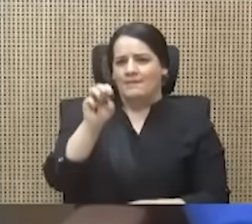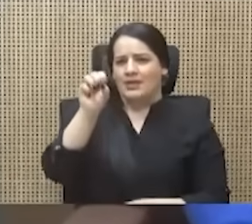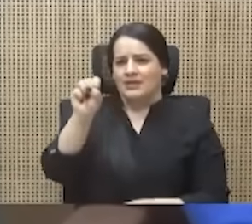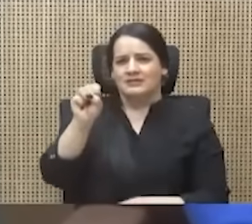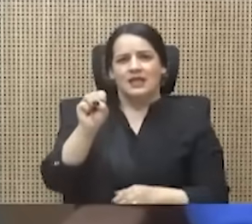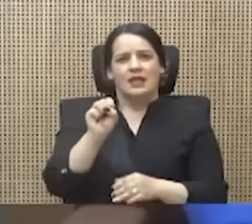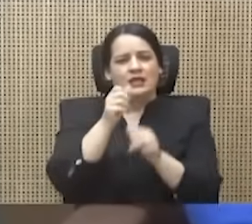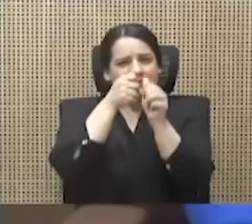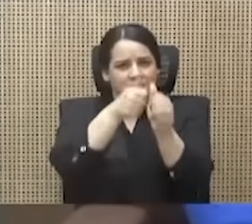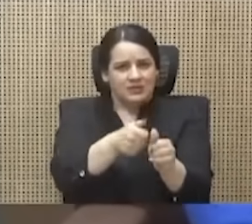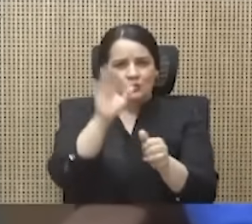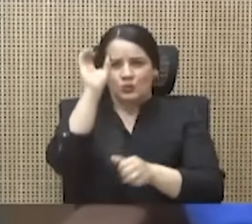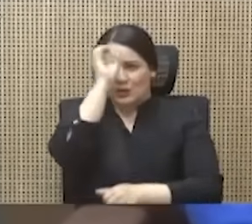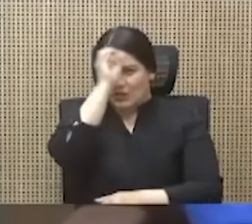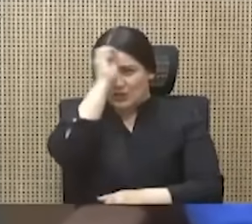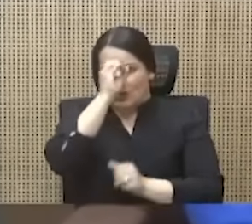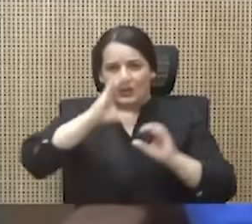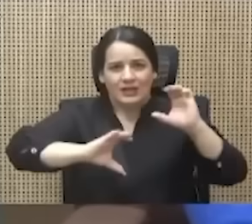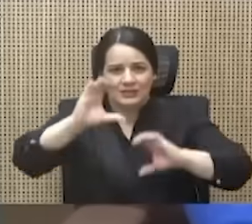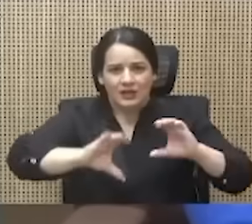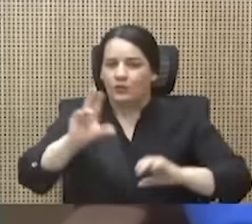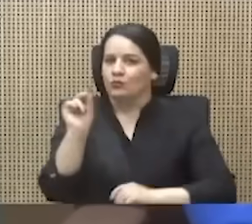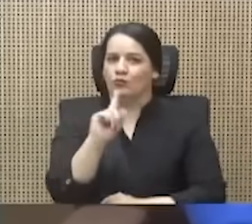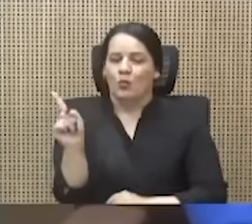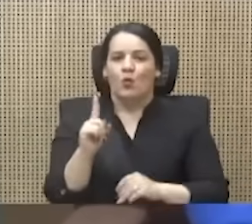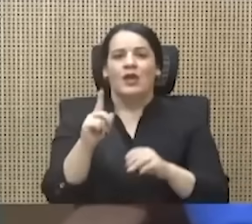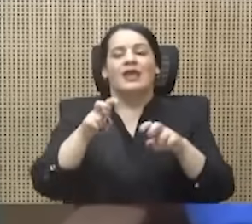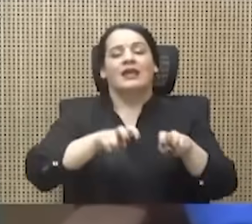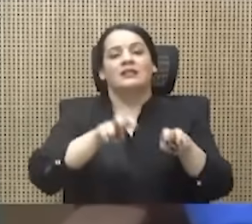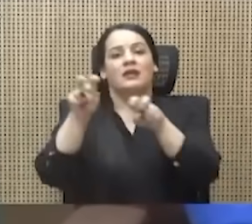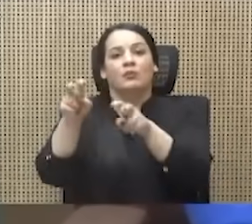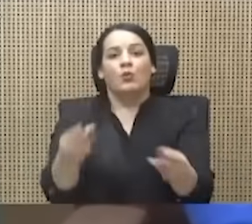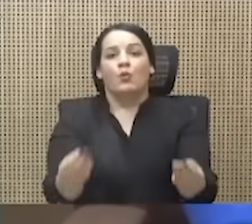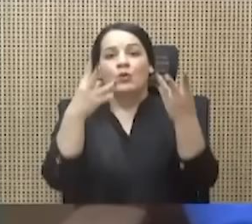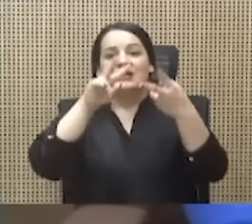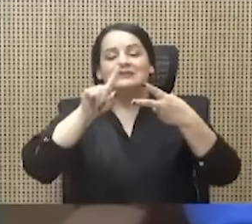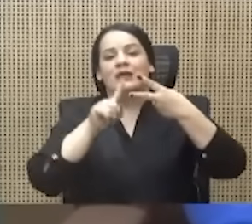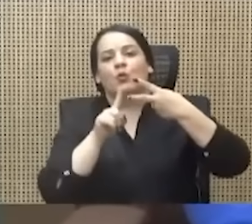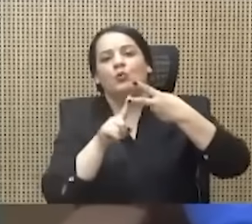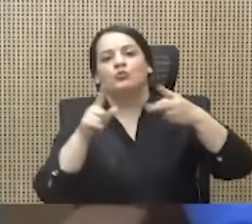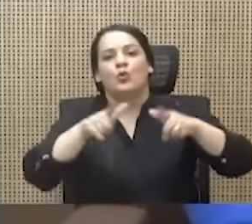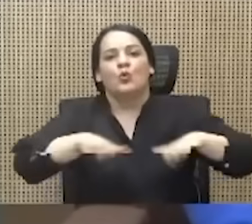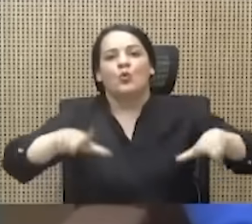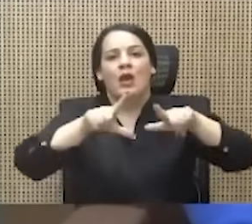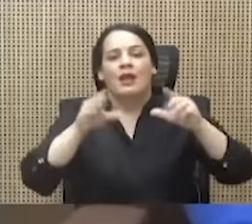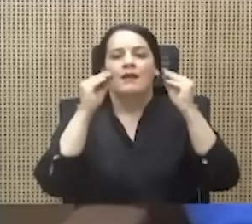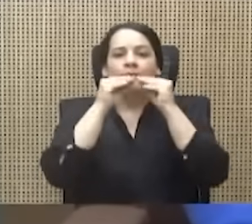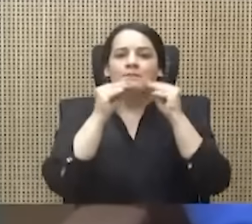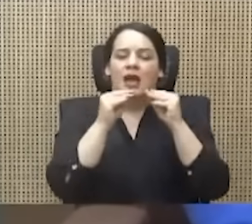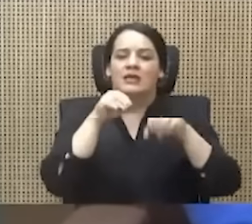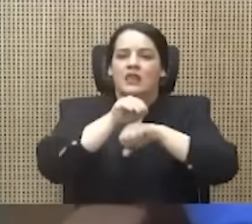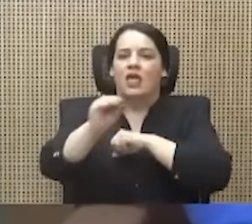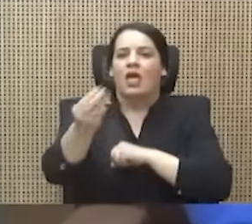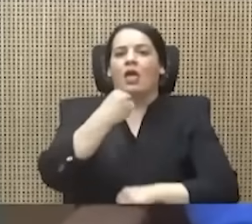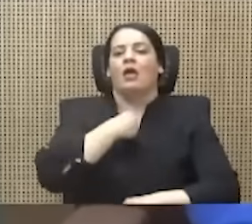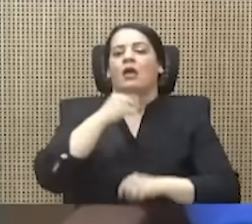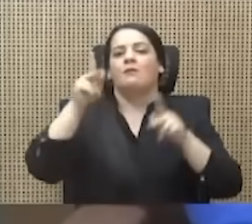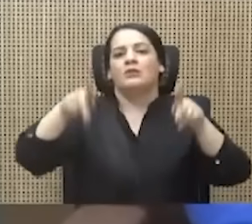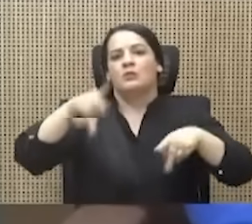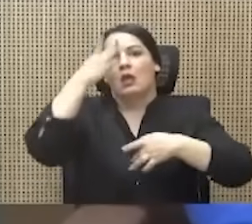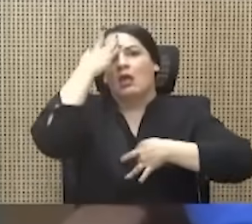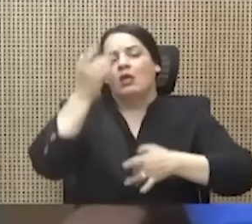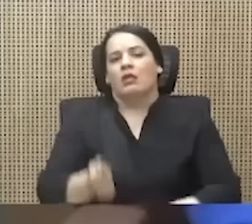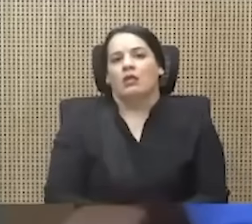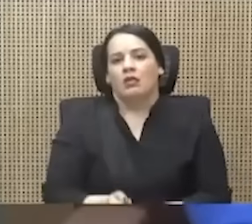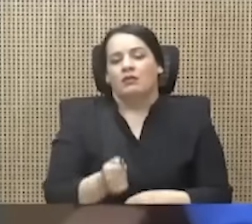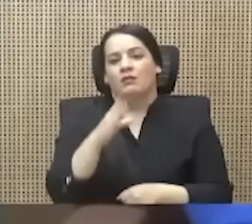criterios en la ciencia, pero fue precisamente en el transporte público el segundo lugar donde más se contagiaron los costarricenses. Nos